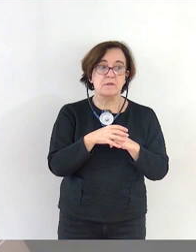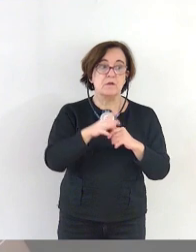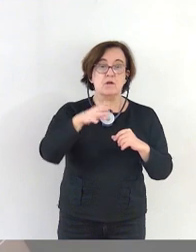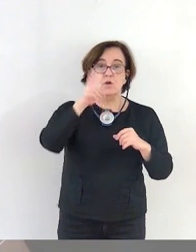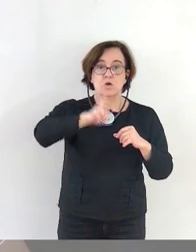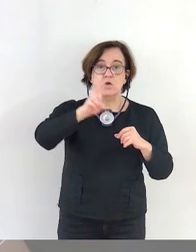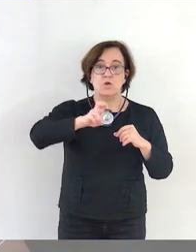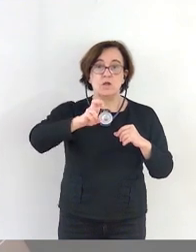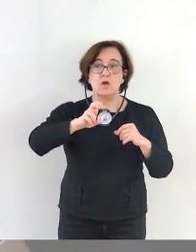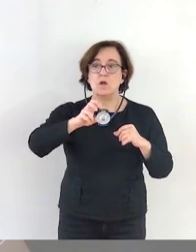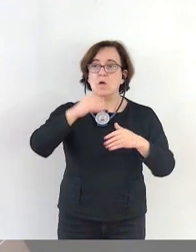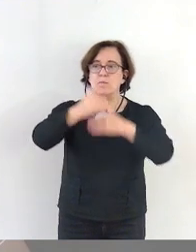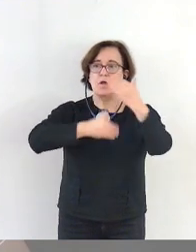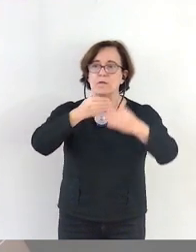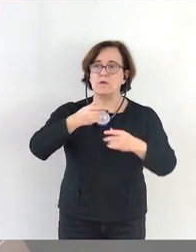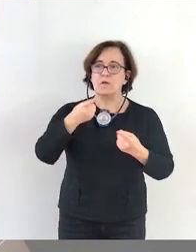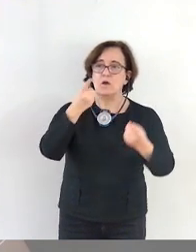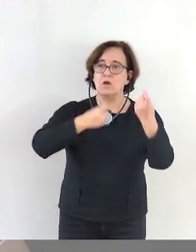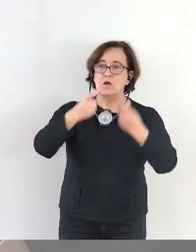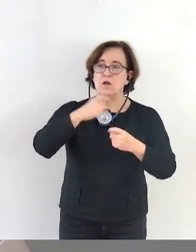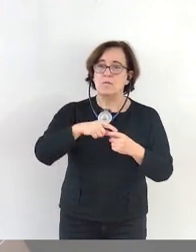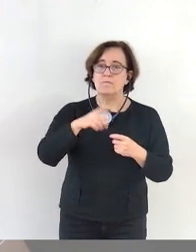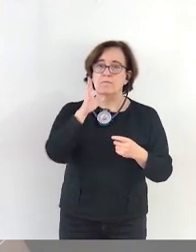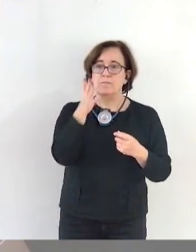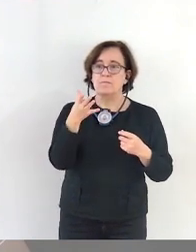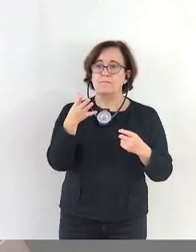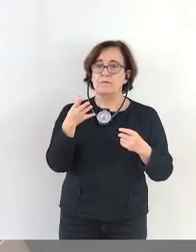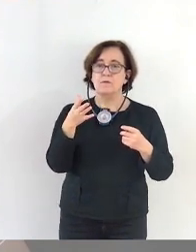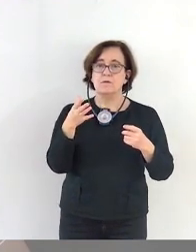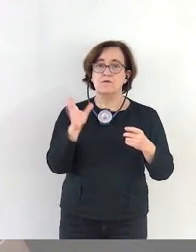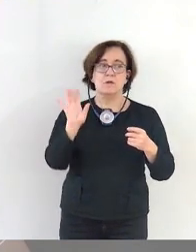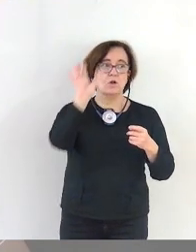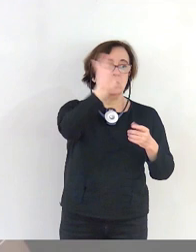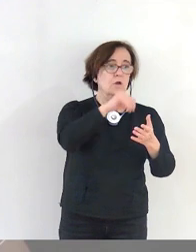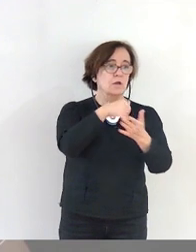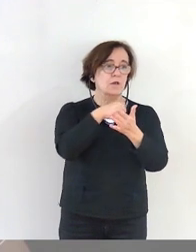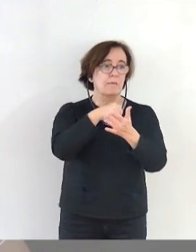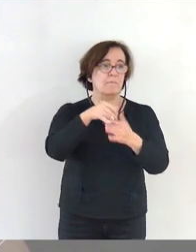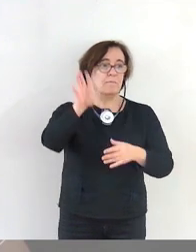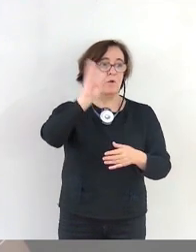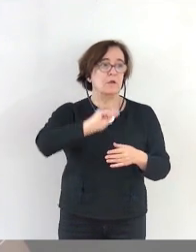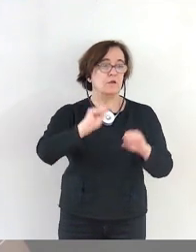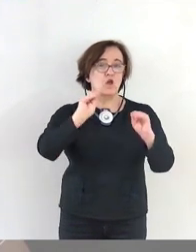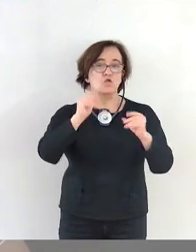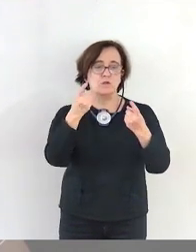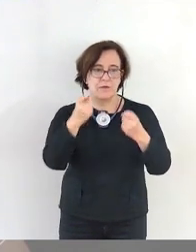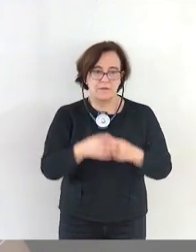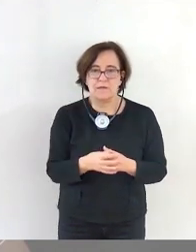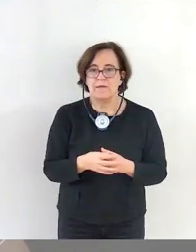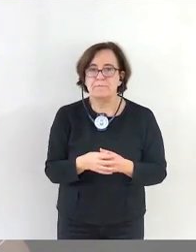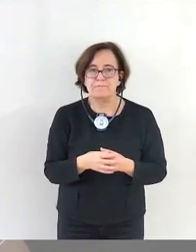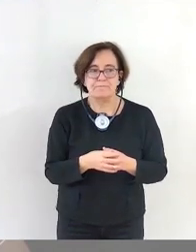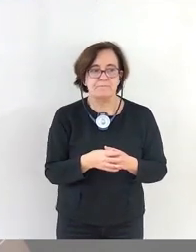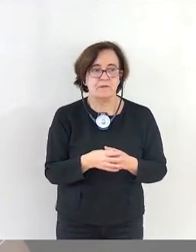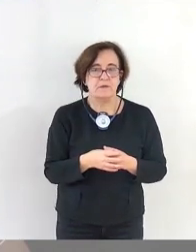de consulta útil con las comunidades vulnerables para entender sus necesidades Cómo se